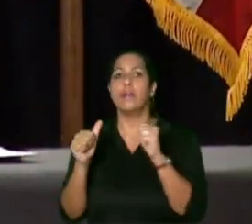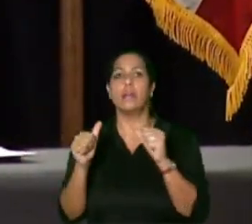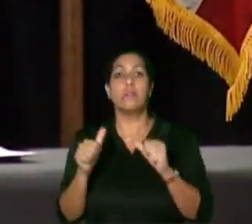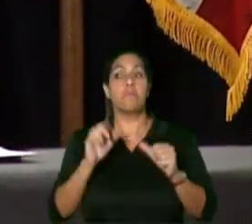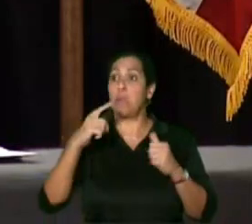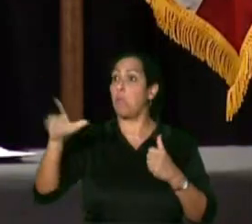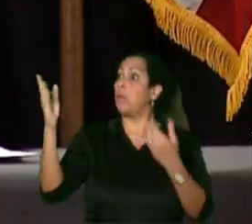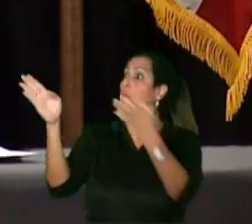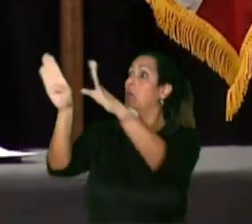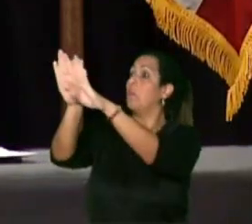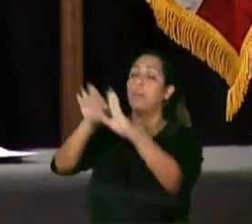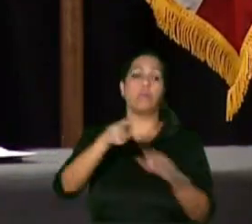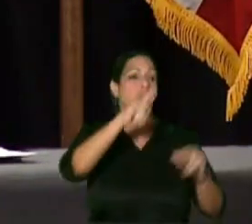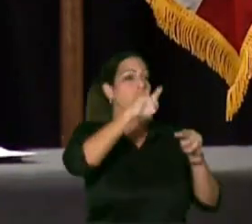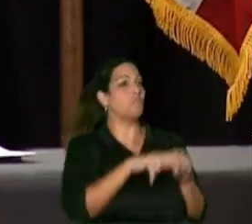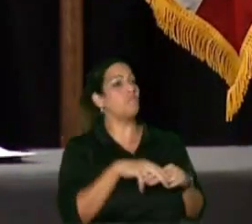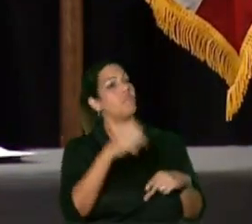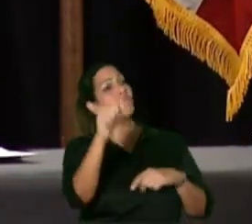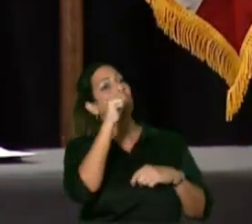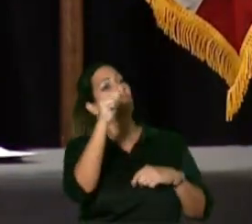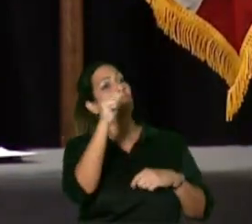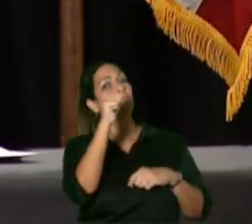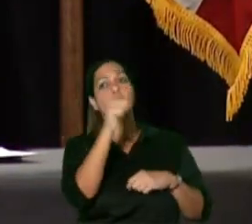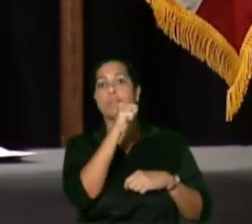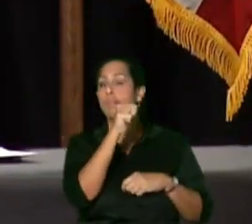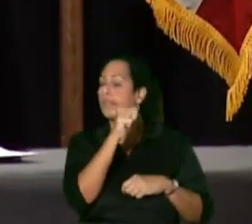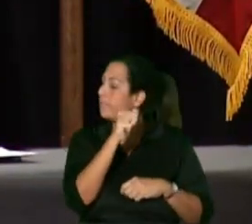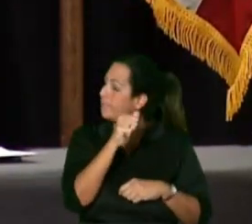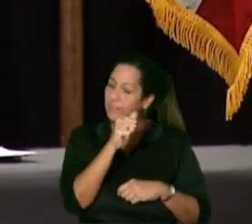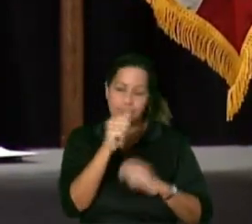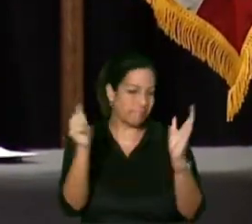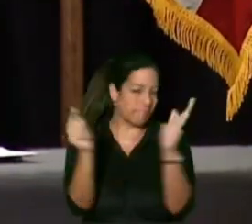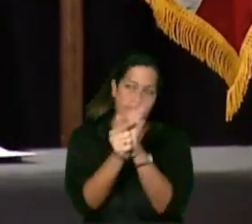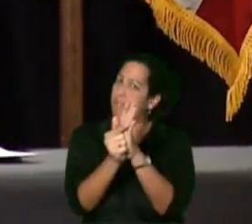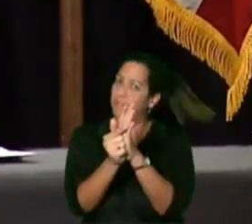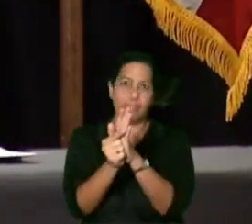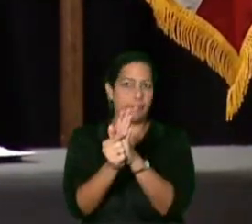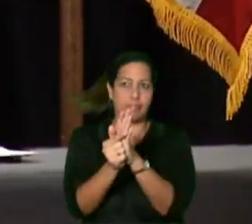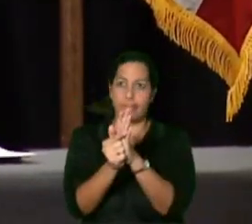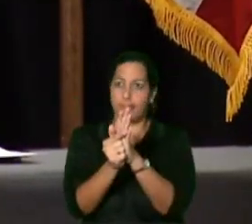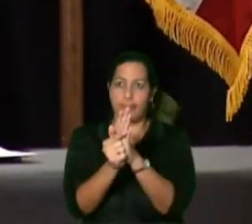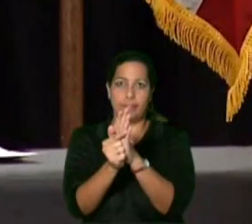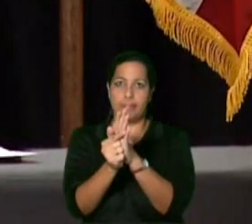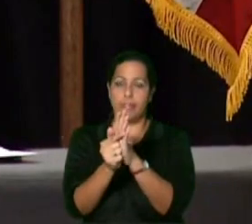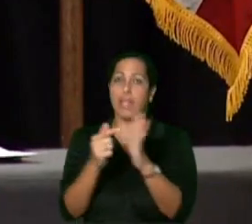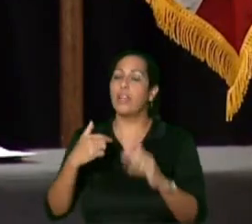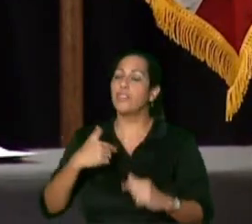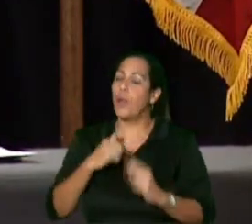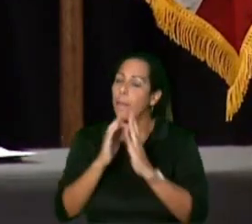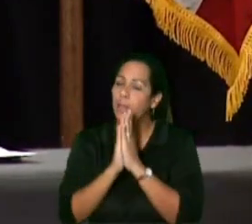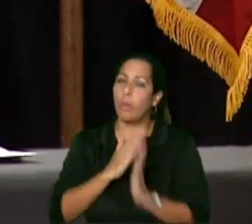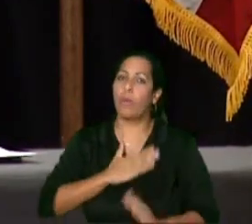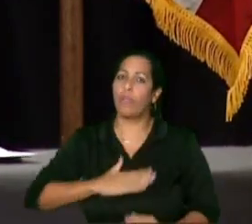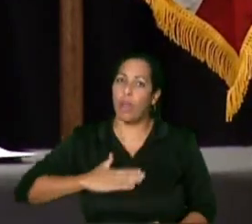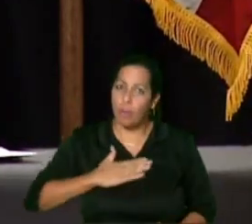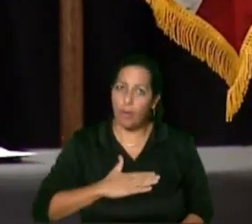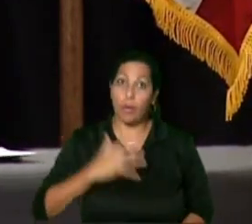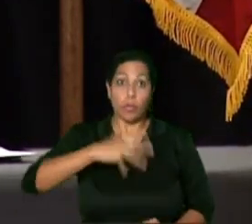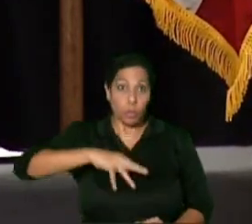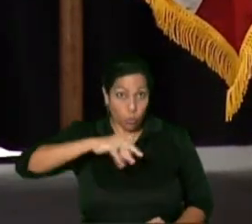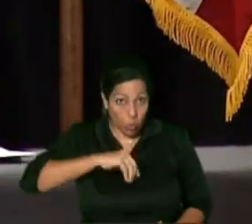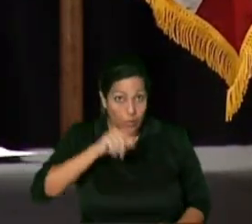puedan y se quedan en el lugar tomándolos en los predios. No está permitido. Así que les solicito a estos dueños de establecimientos